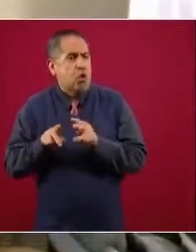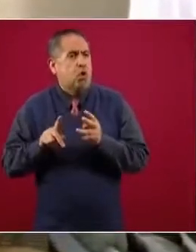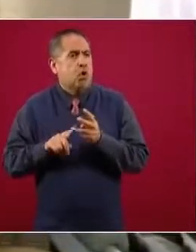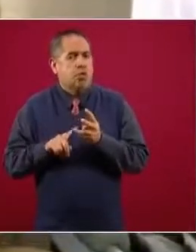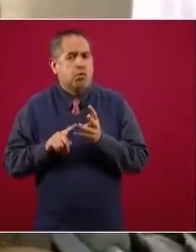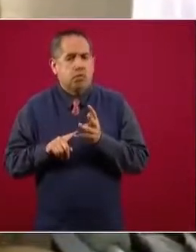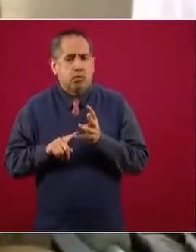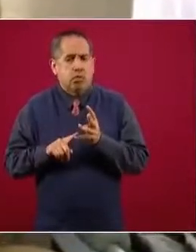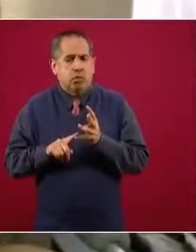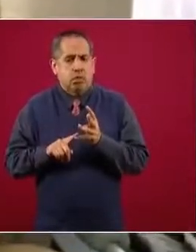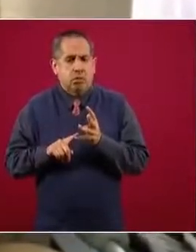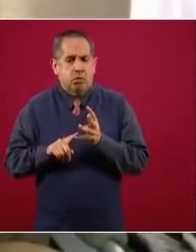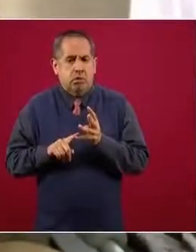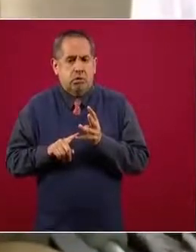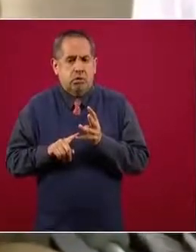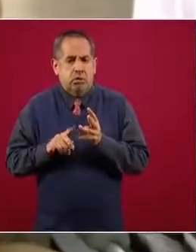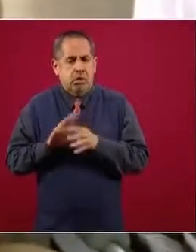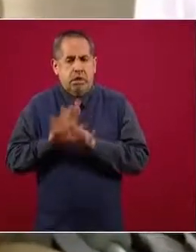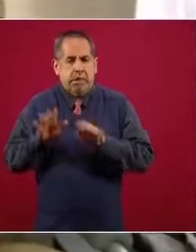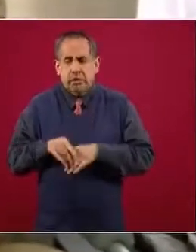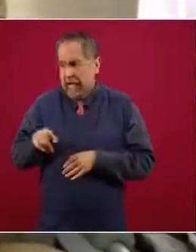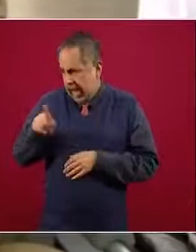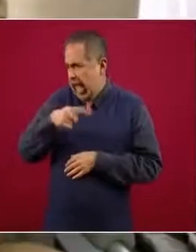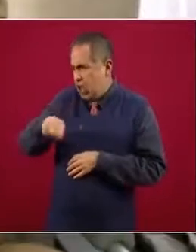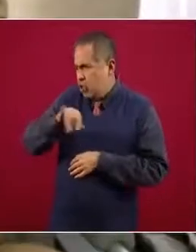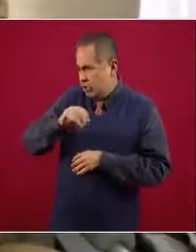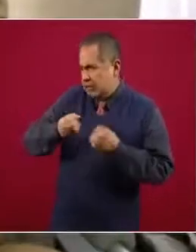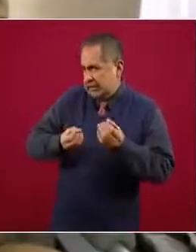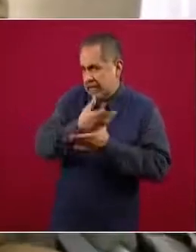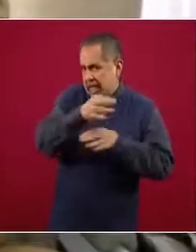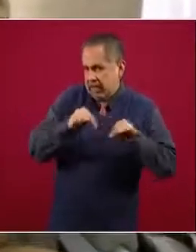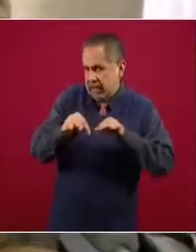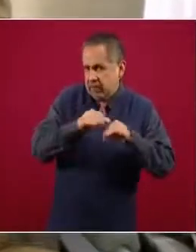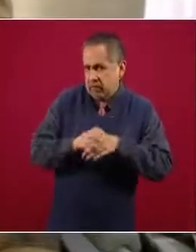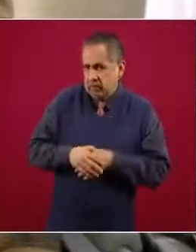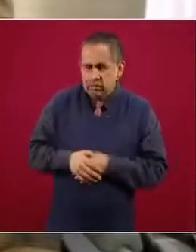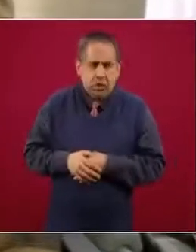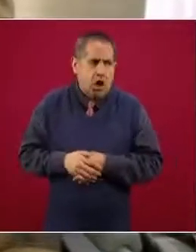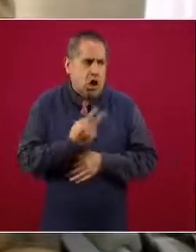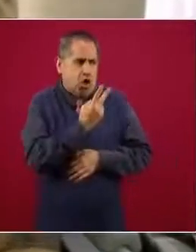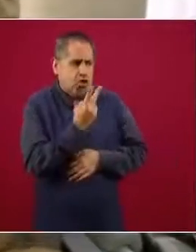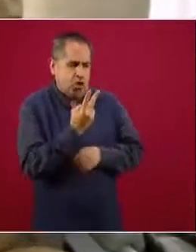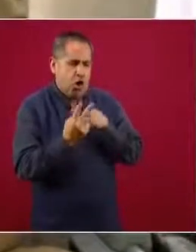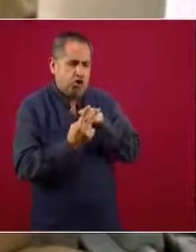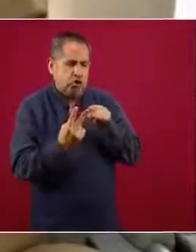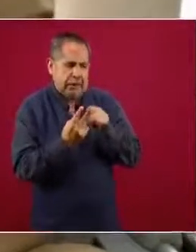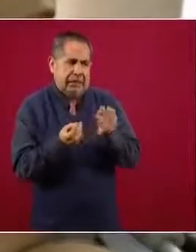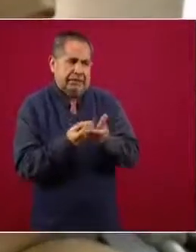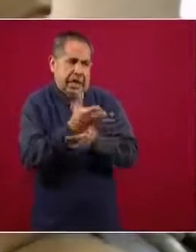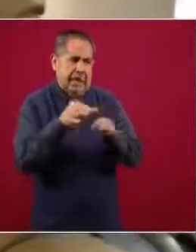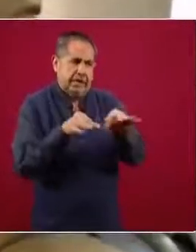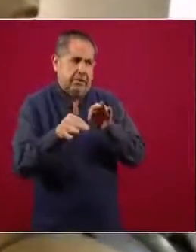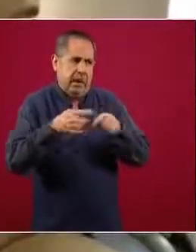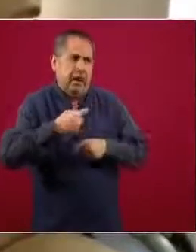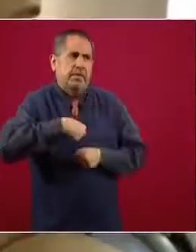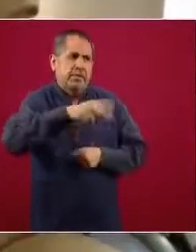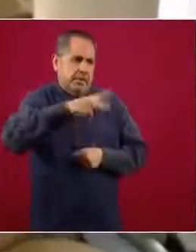y nada más. ¿Ellos sí salían a trabajar? Dos sí, trajeron a trabajar.